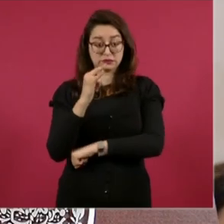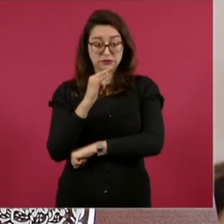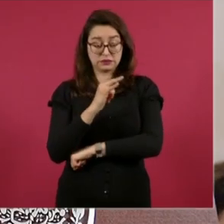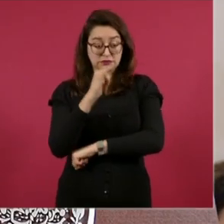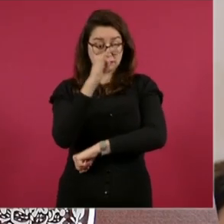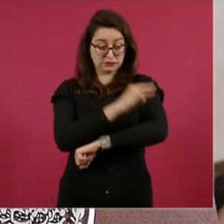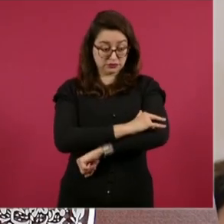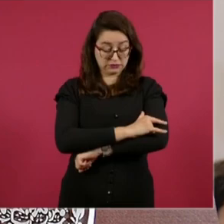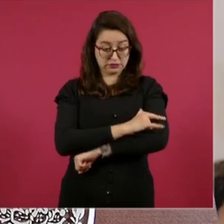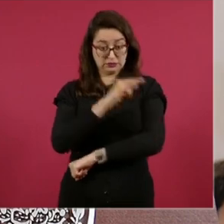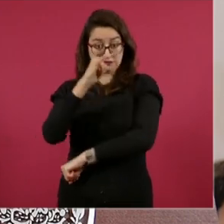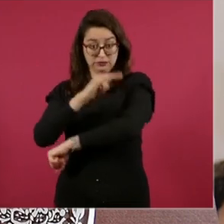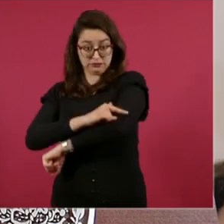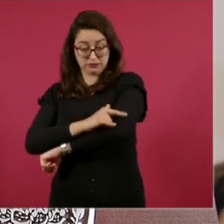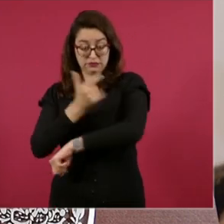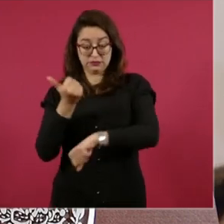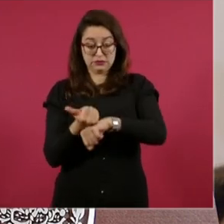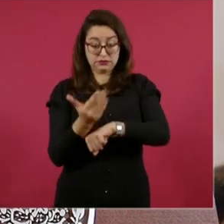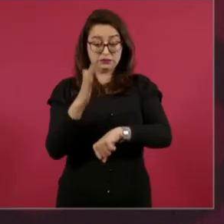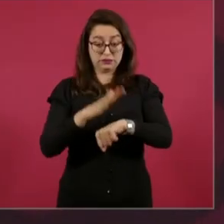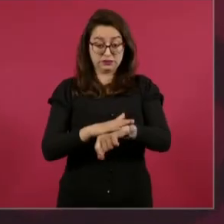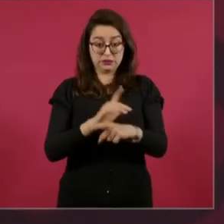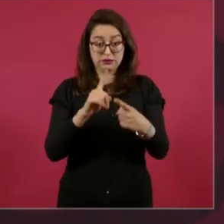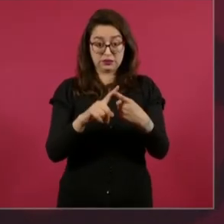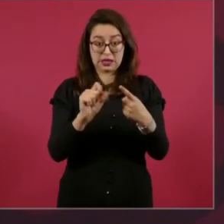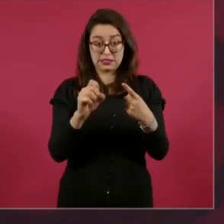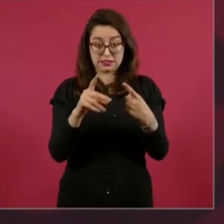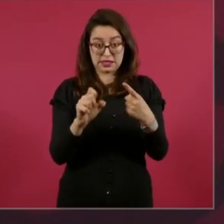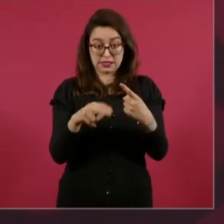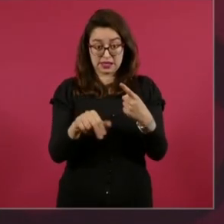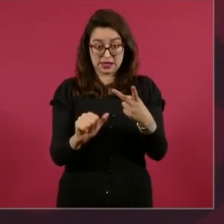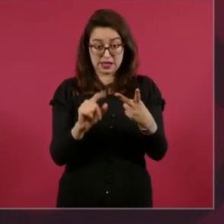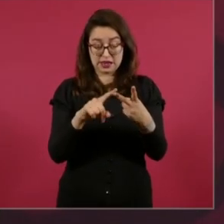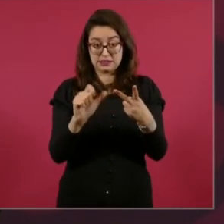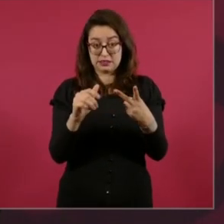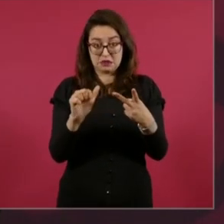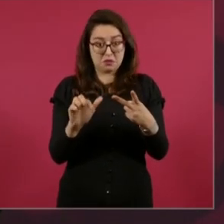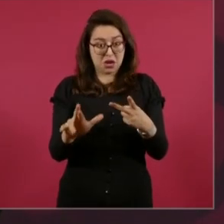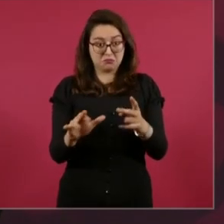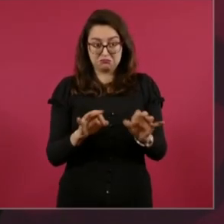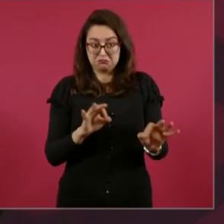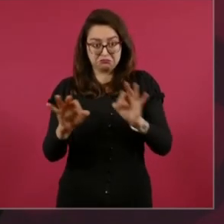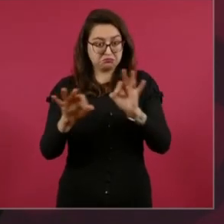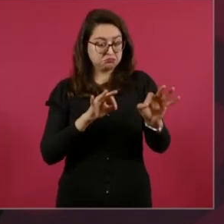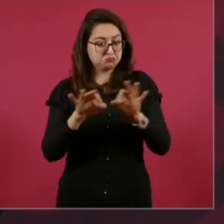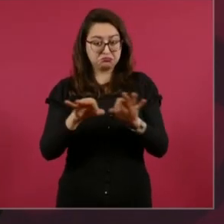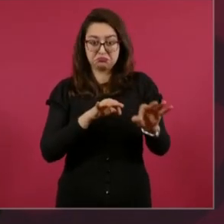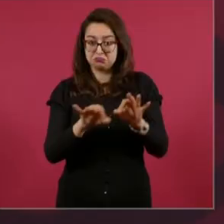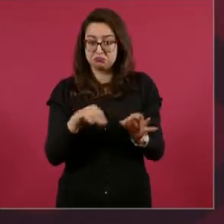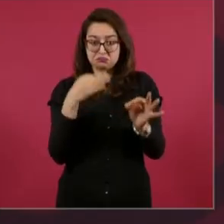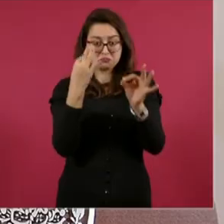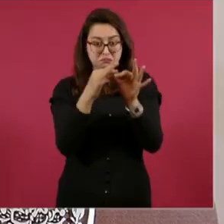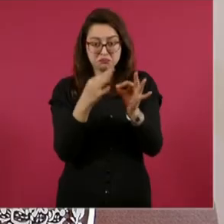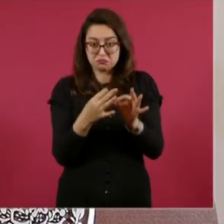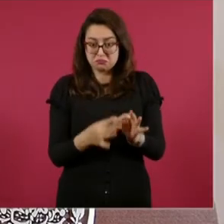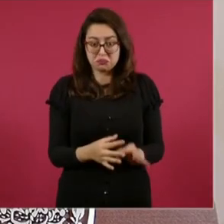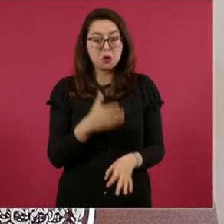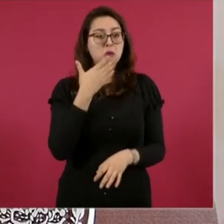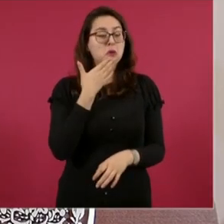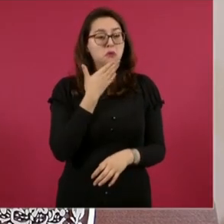administrados por Marina y por la Defensa están funcionando muy bien. O sea, no hay